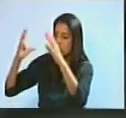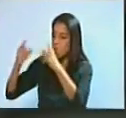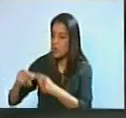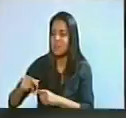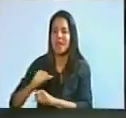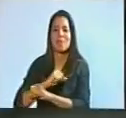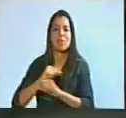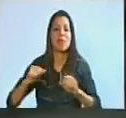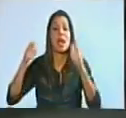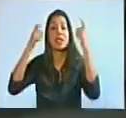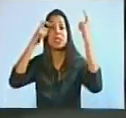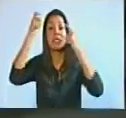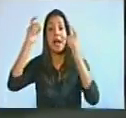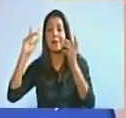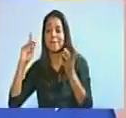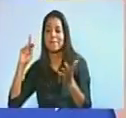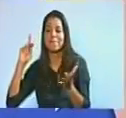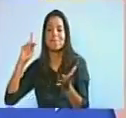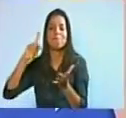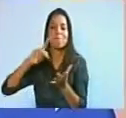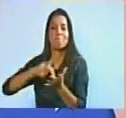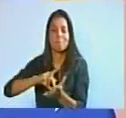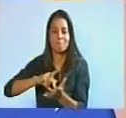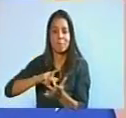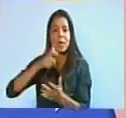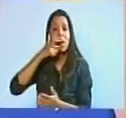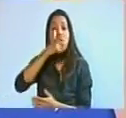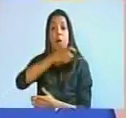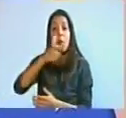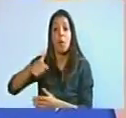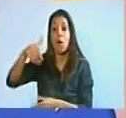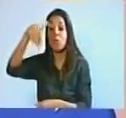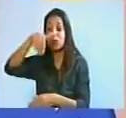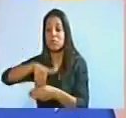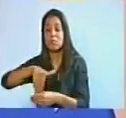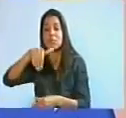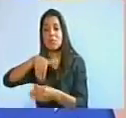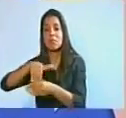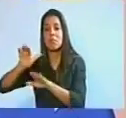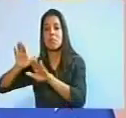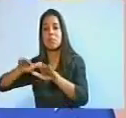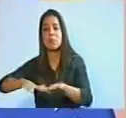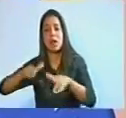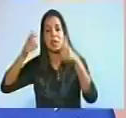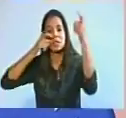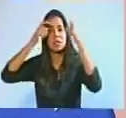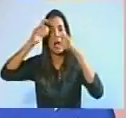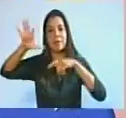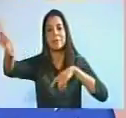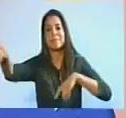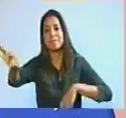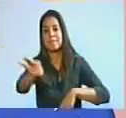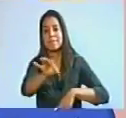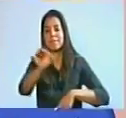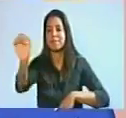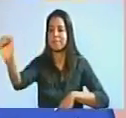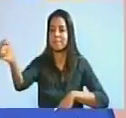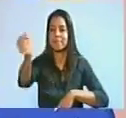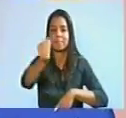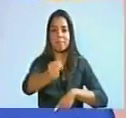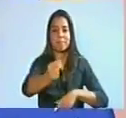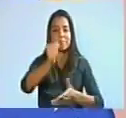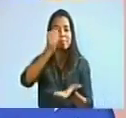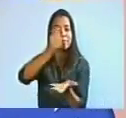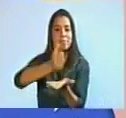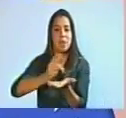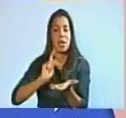Chávez. El pueblo trajo a Chávez. Y a los chavistas, una responsabilidad es impedir que eso vuelva a ocurrir en